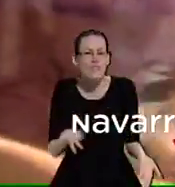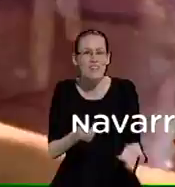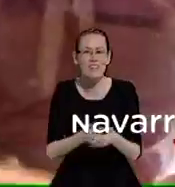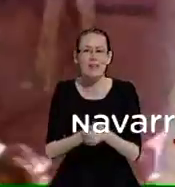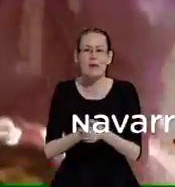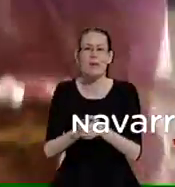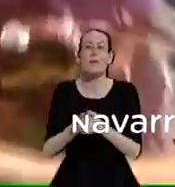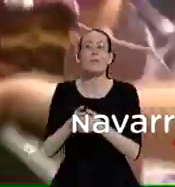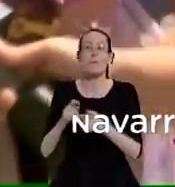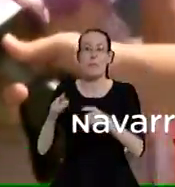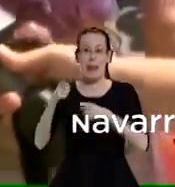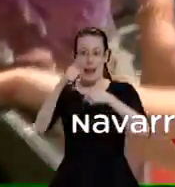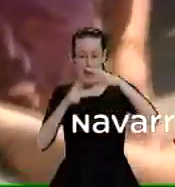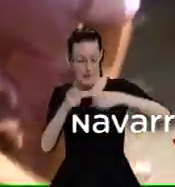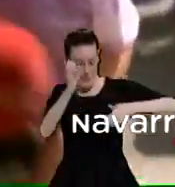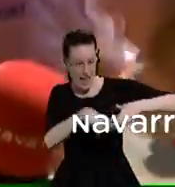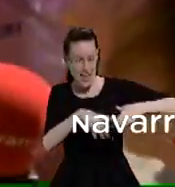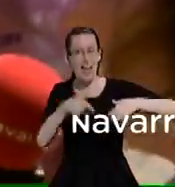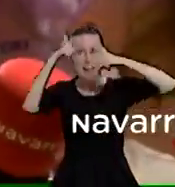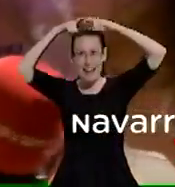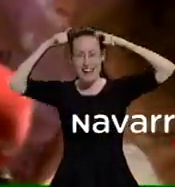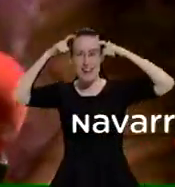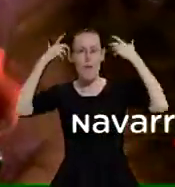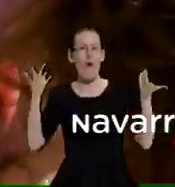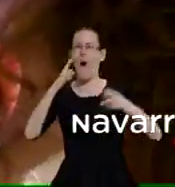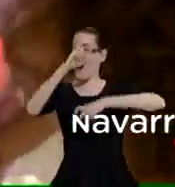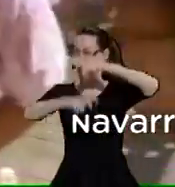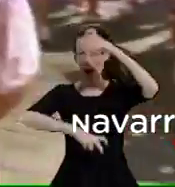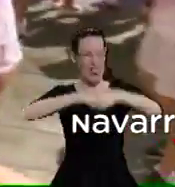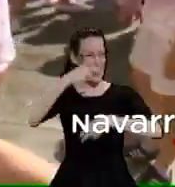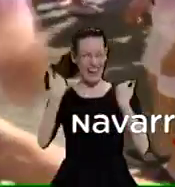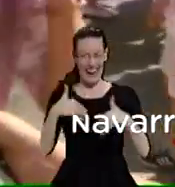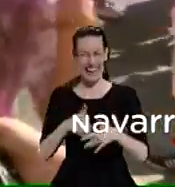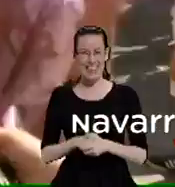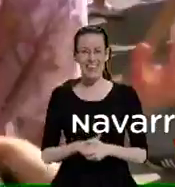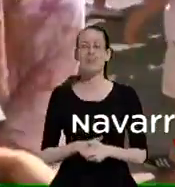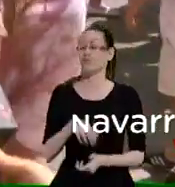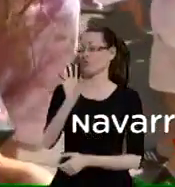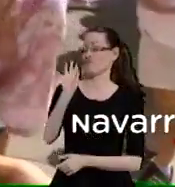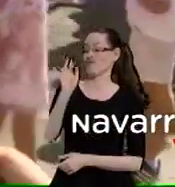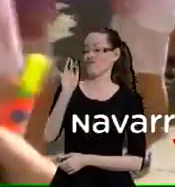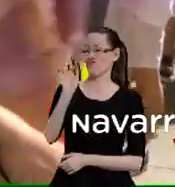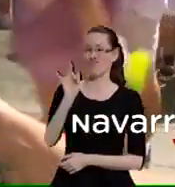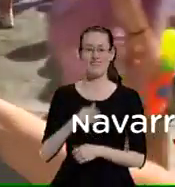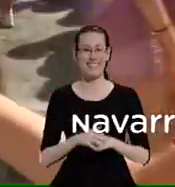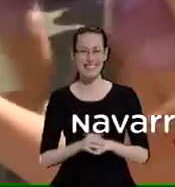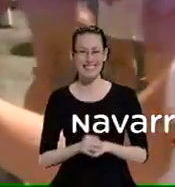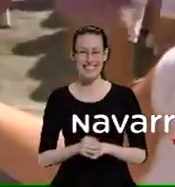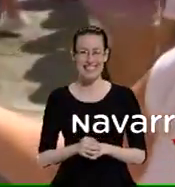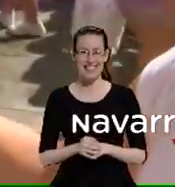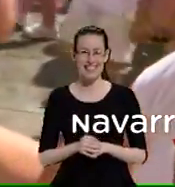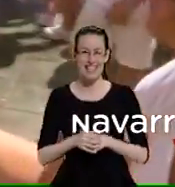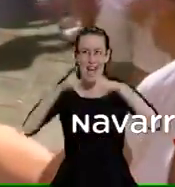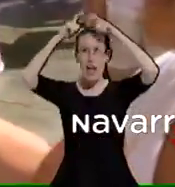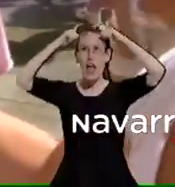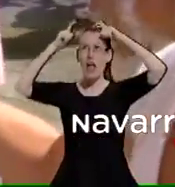está aquí dentro y la otra mitad la llevamos puesta. Esto se llama reciclar y reaprovechar. ¡Qué originalidad! Así no